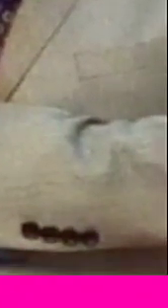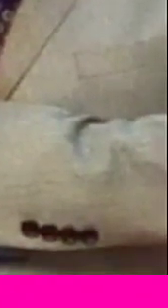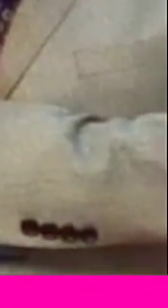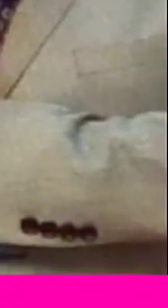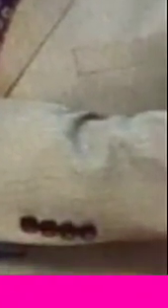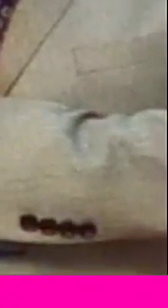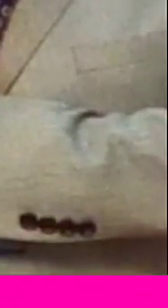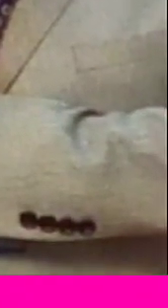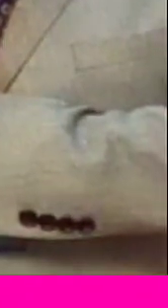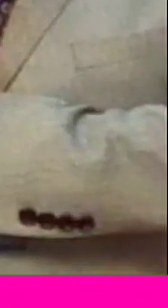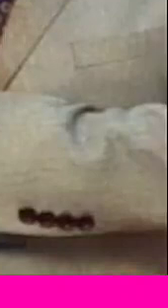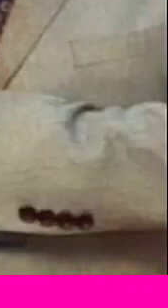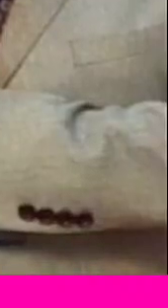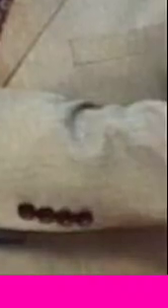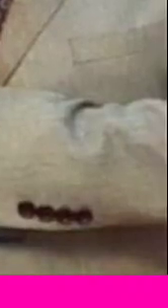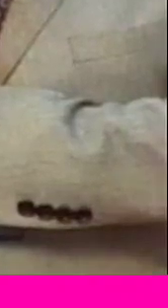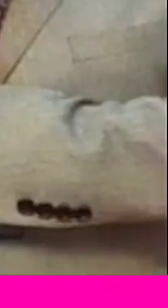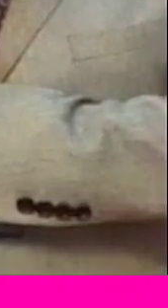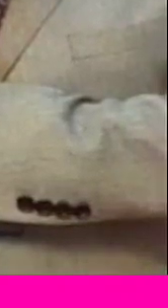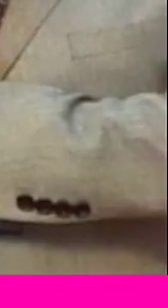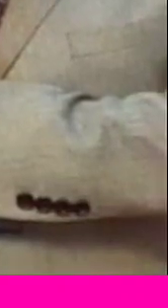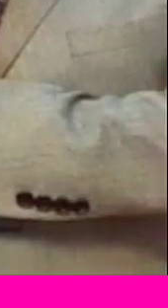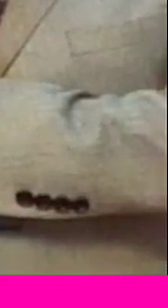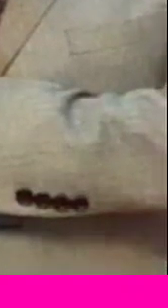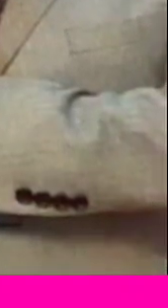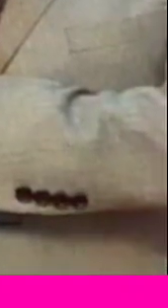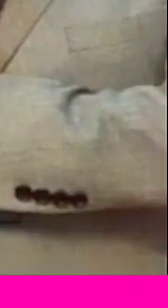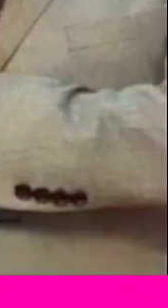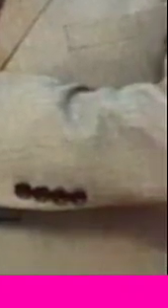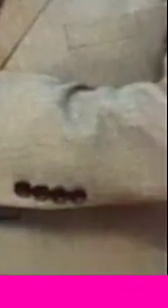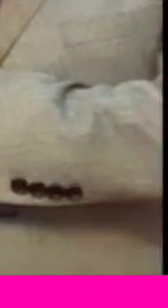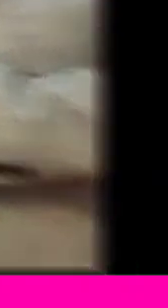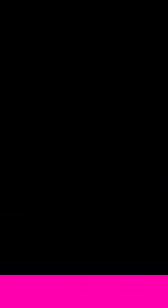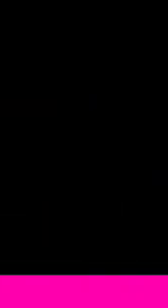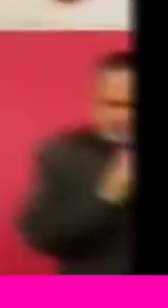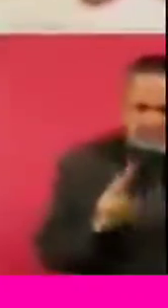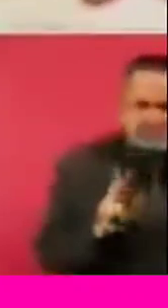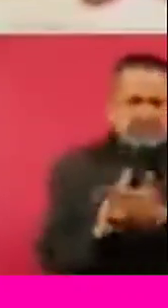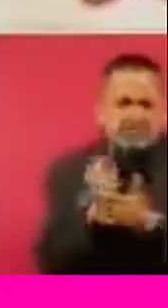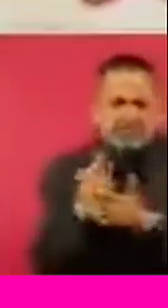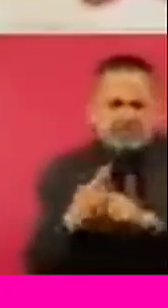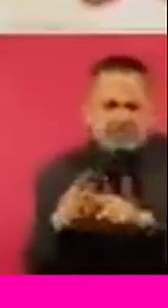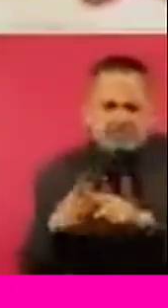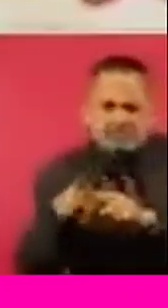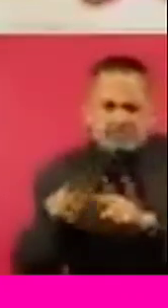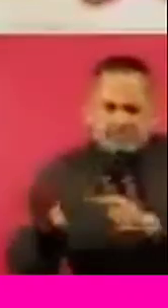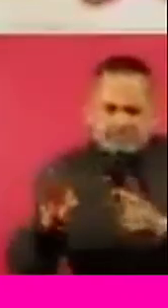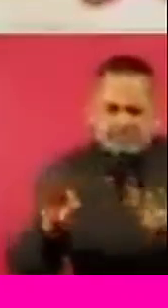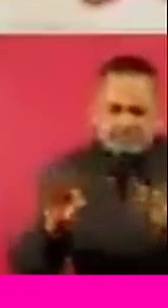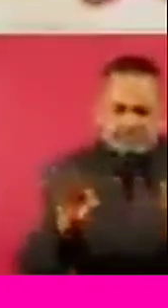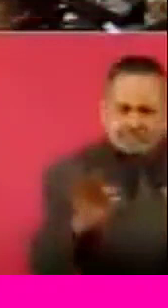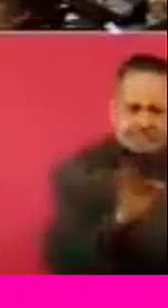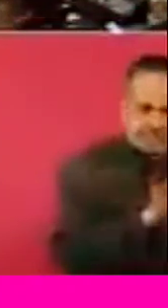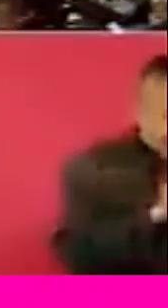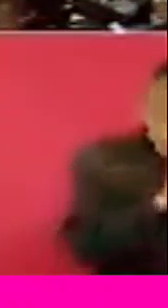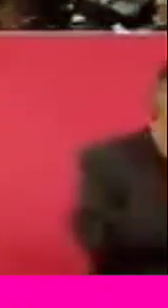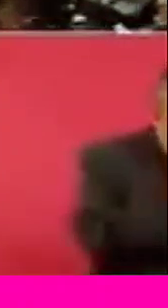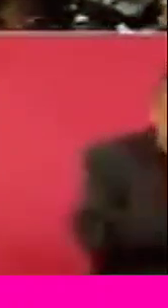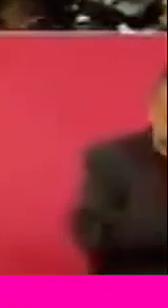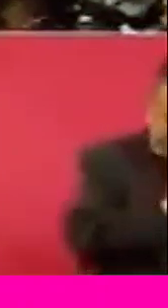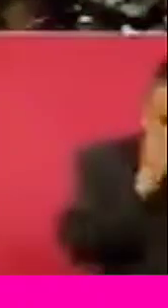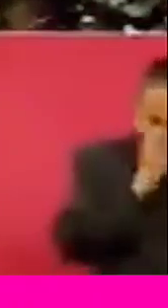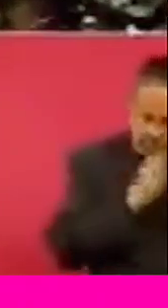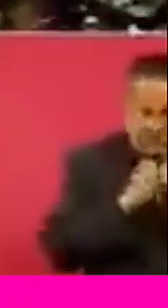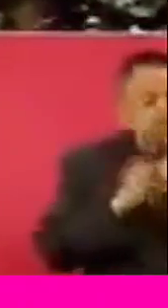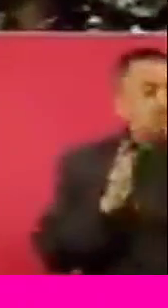el sistema de salud. Aquí vamos a ver lo que dijo este sinvergüenza de Gatell. Nosotros hemos tenido algunos progresos, por ejemplo,